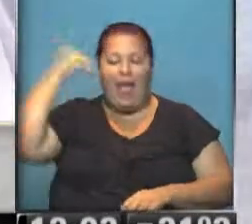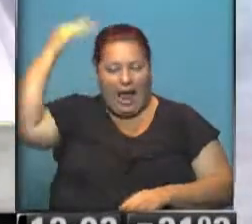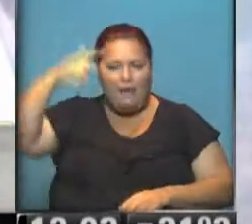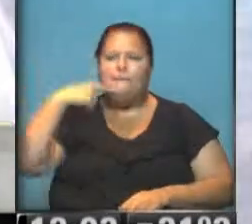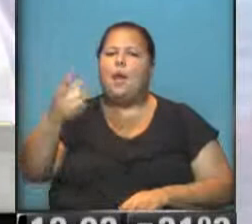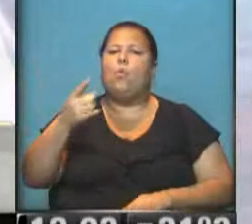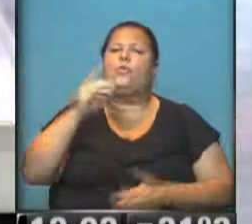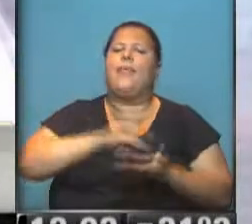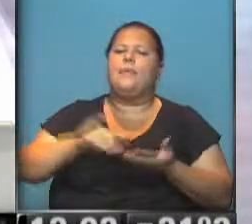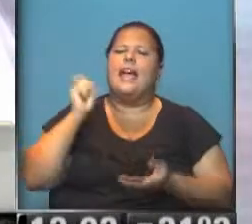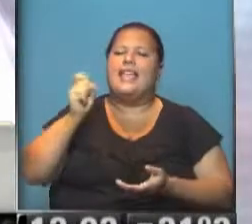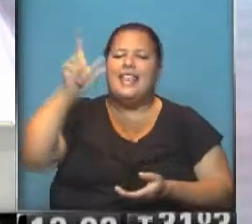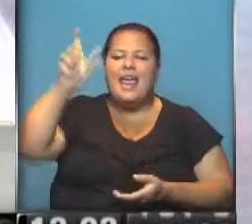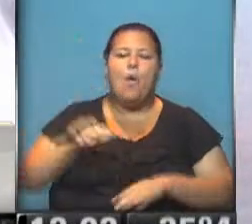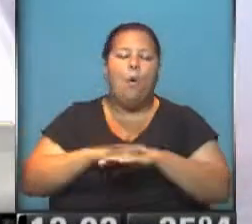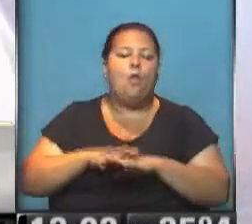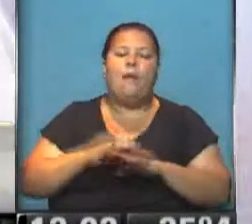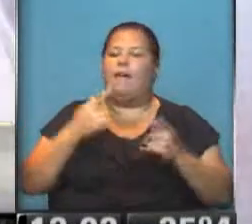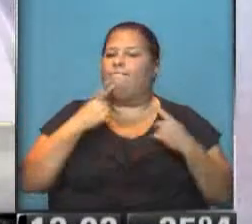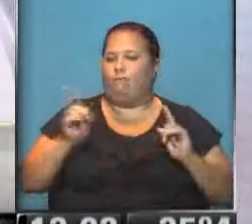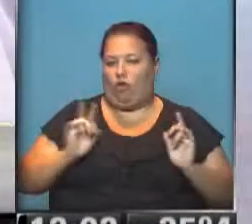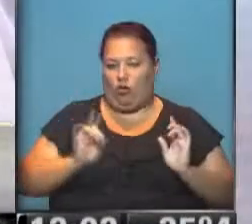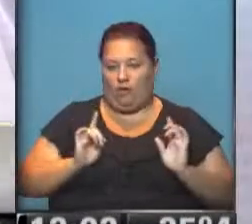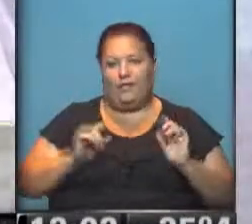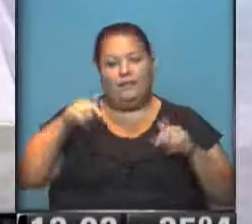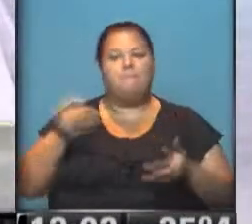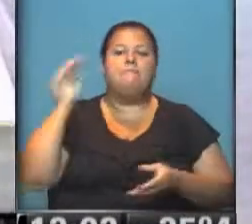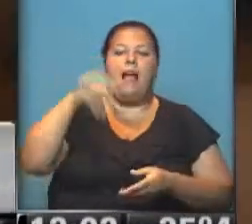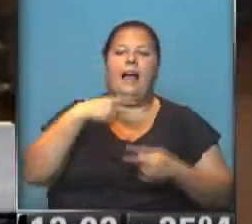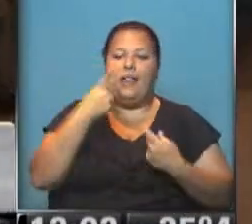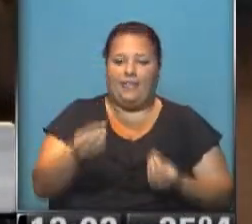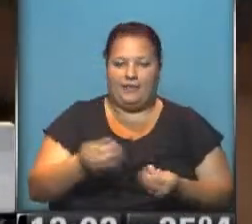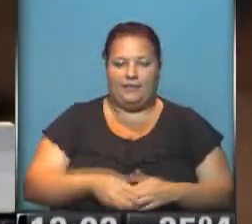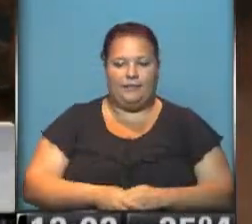diputada Bullrich quién era ese imputado, no lo identificó y esto agregó.